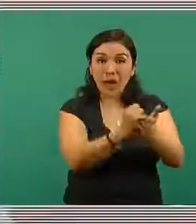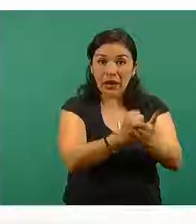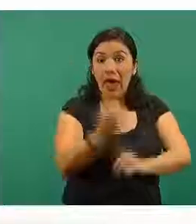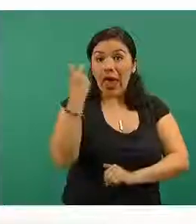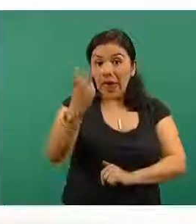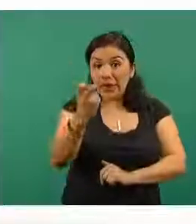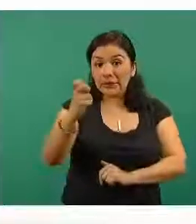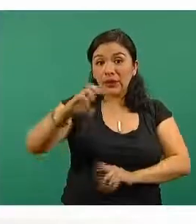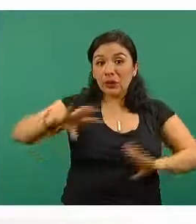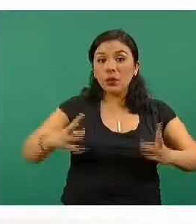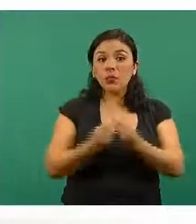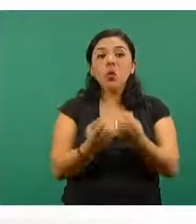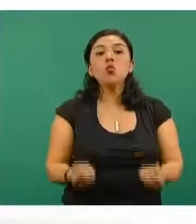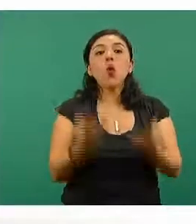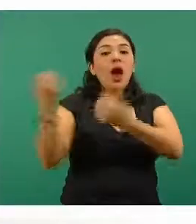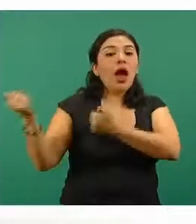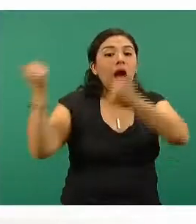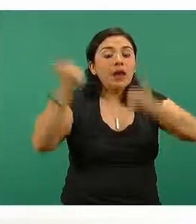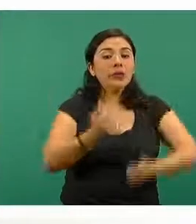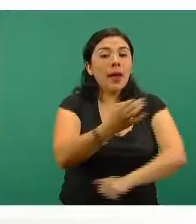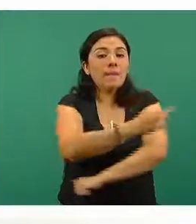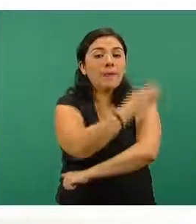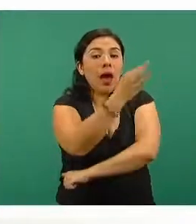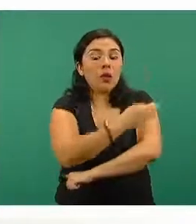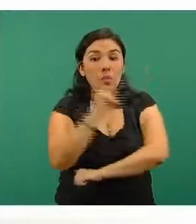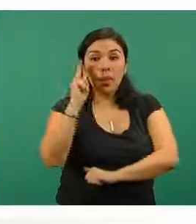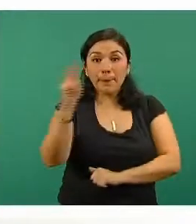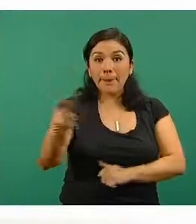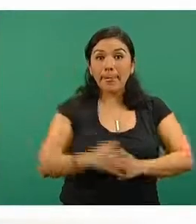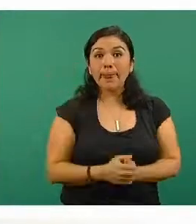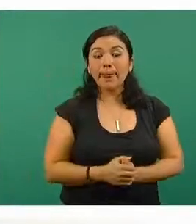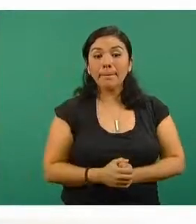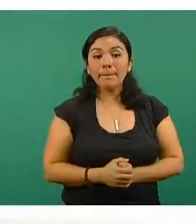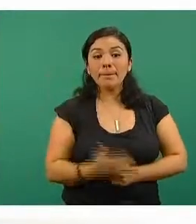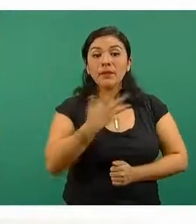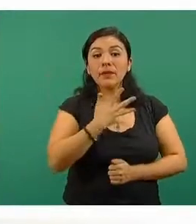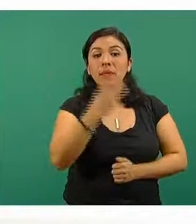monto de dosis que hemos recibido hasta el momento: